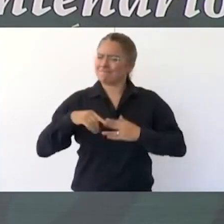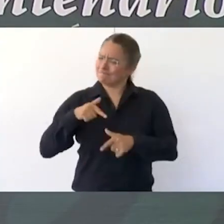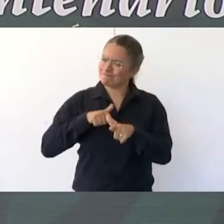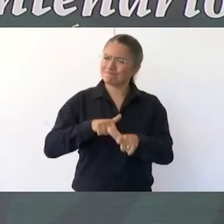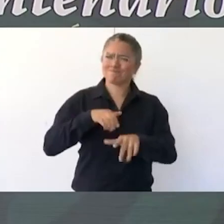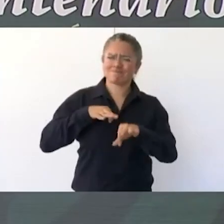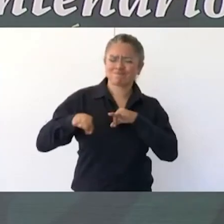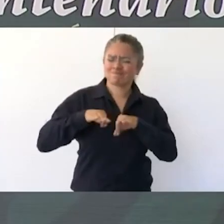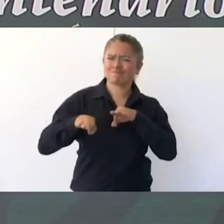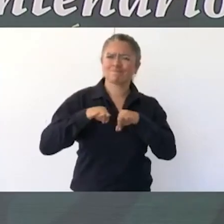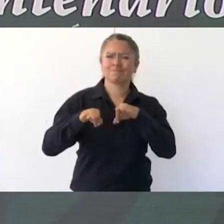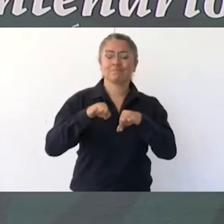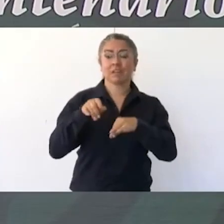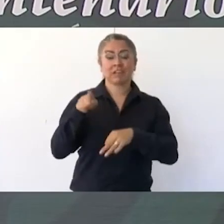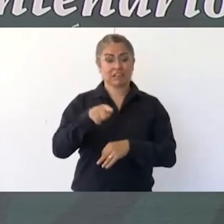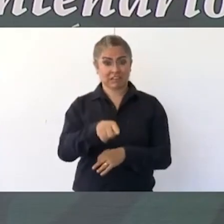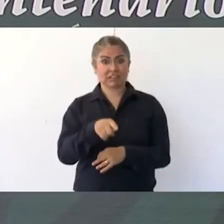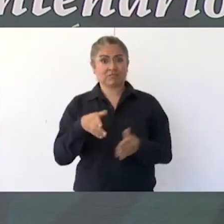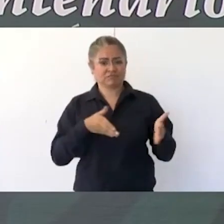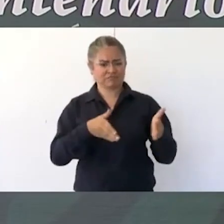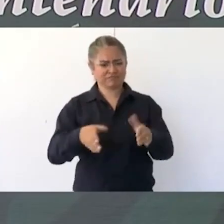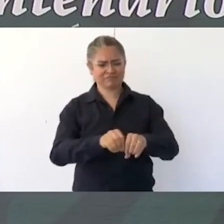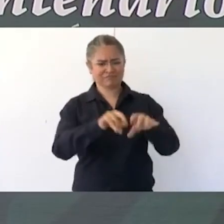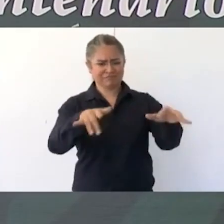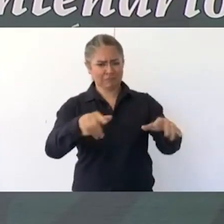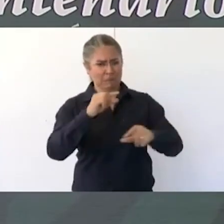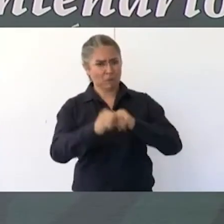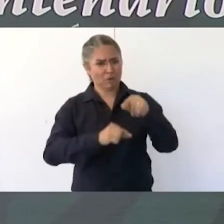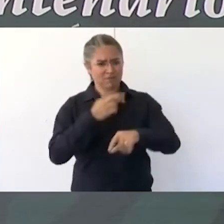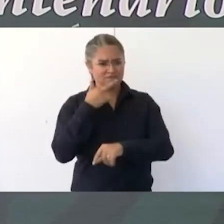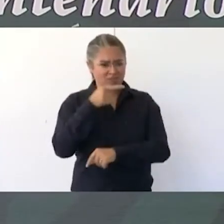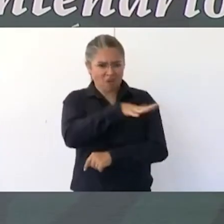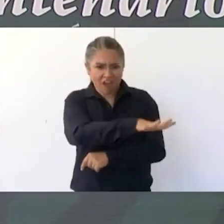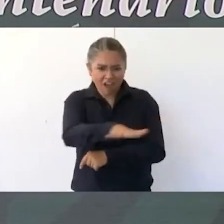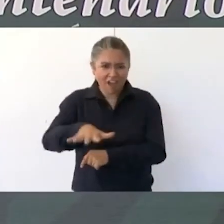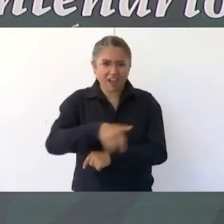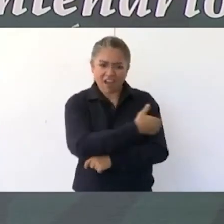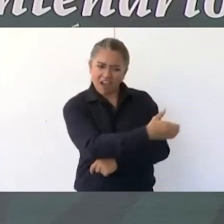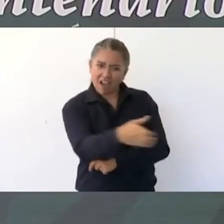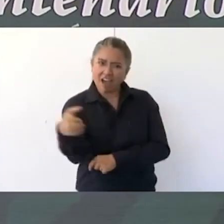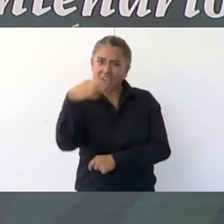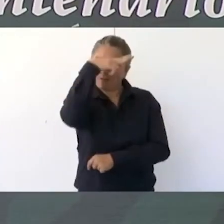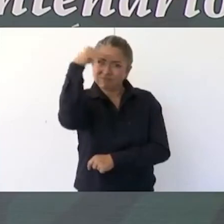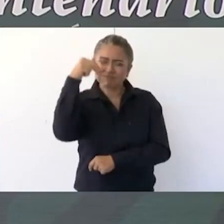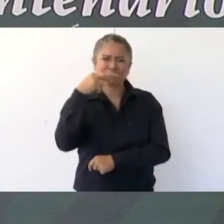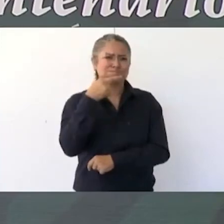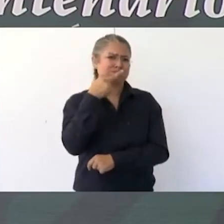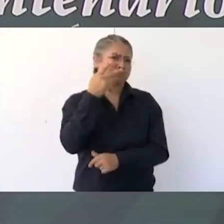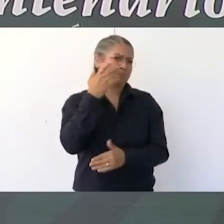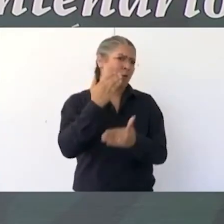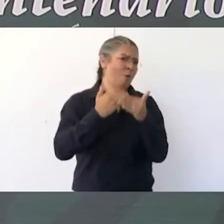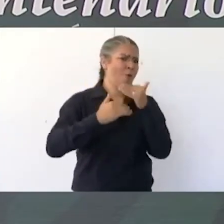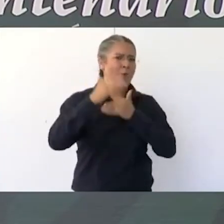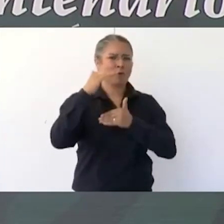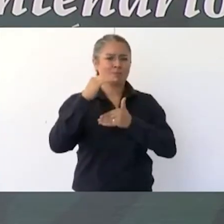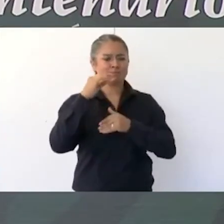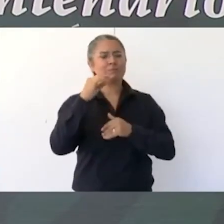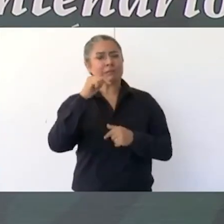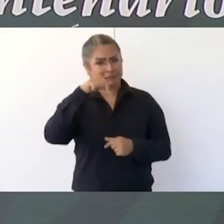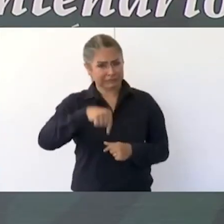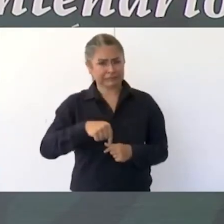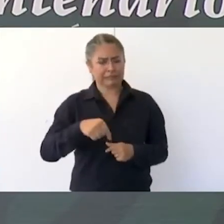obra que fortalecerá la vocación agrícola de Nayarit, entidad que destaca en la producción de